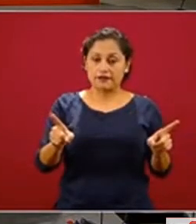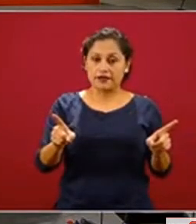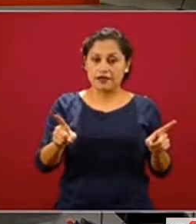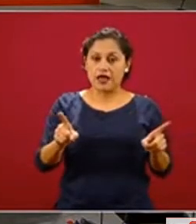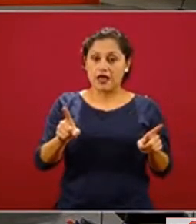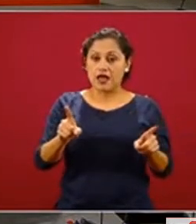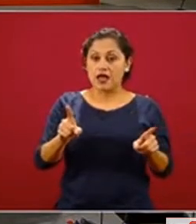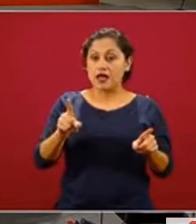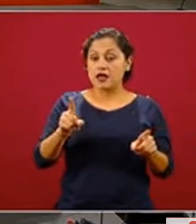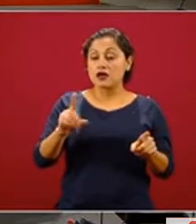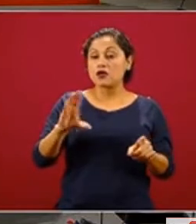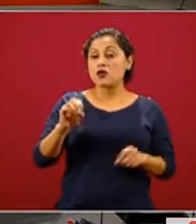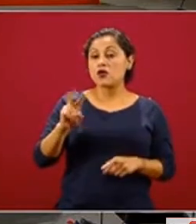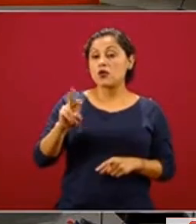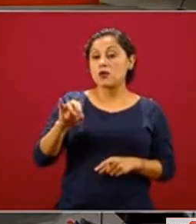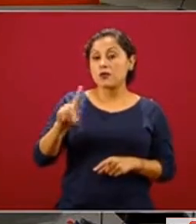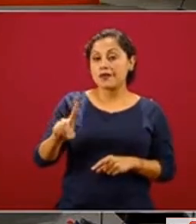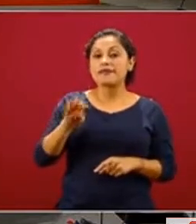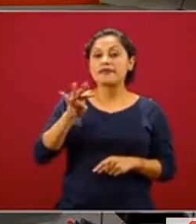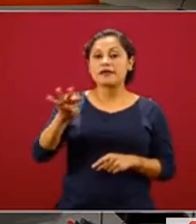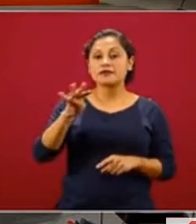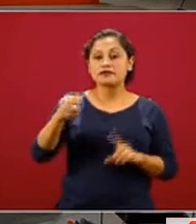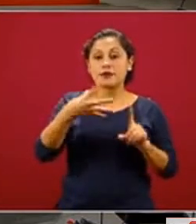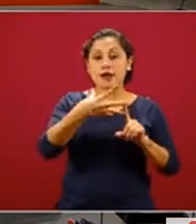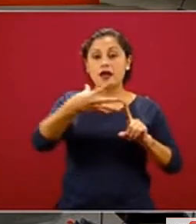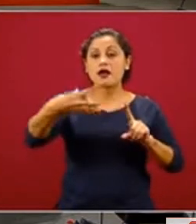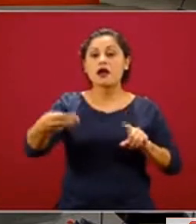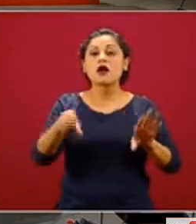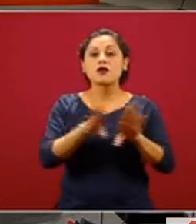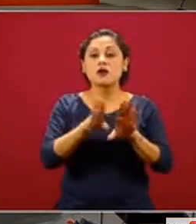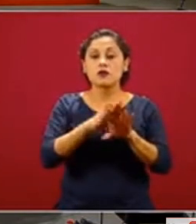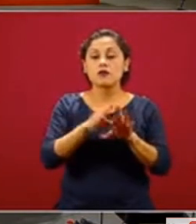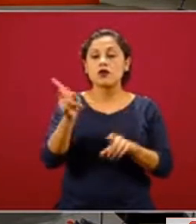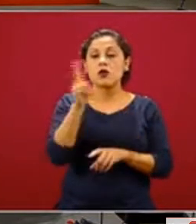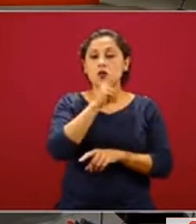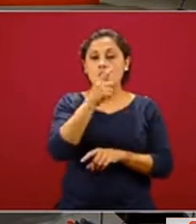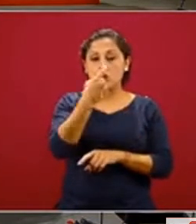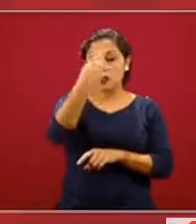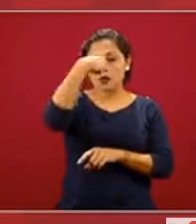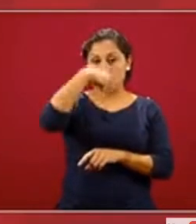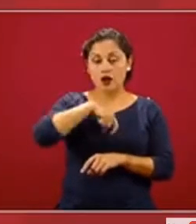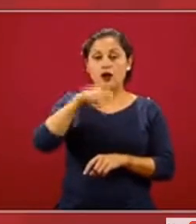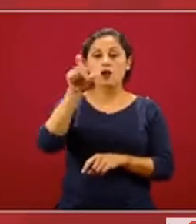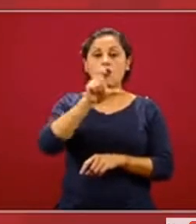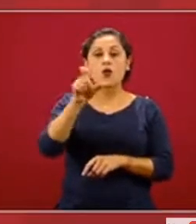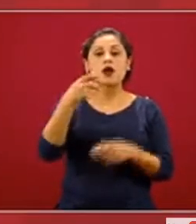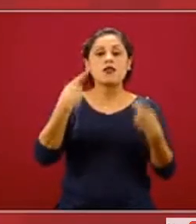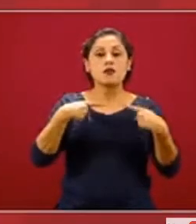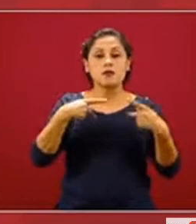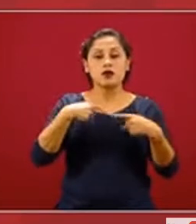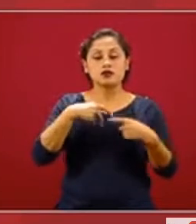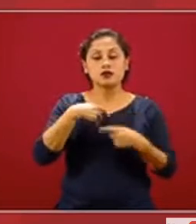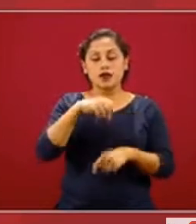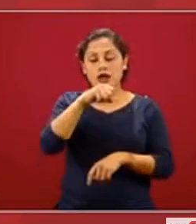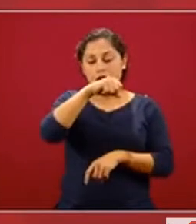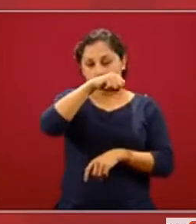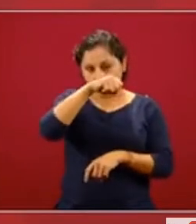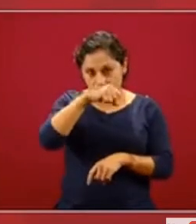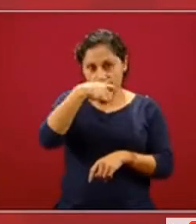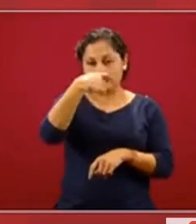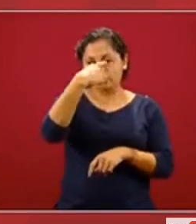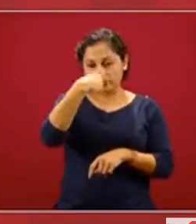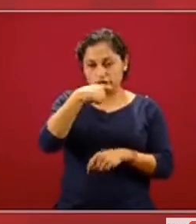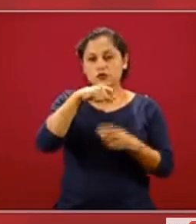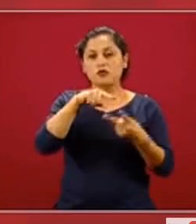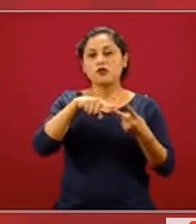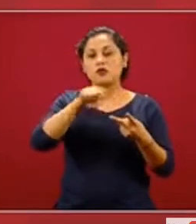de transmisión que es a través de la vía aérea. Cuando una persona estornuda, una persona tose, transmite el virus a una persona sana. Aquí